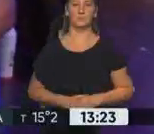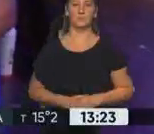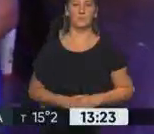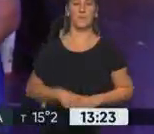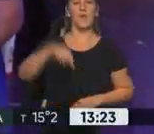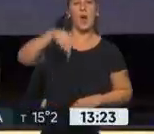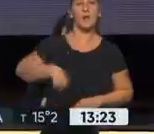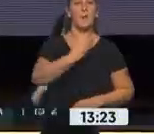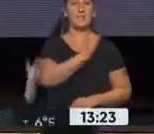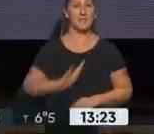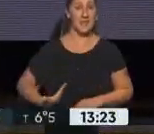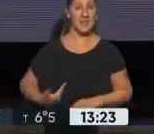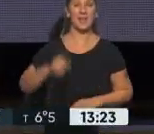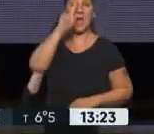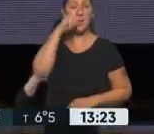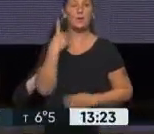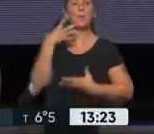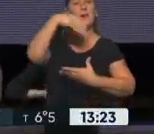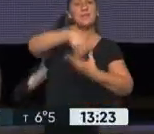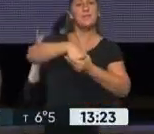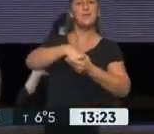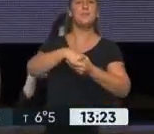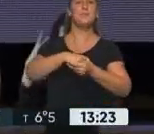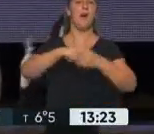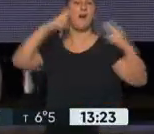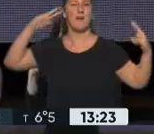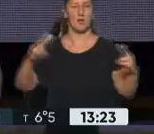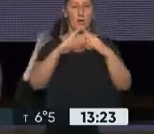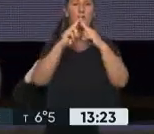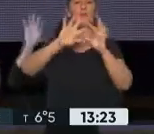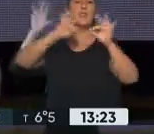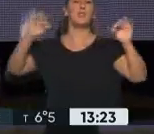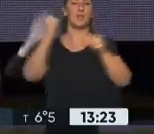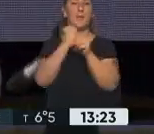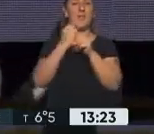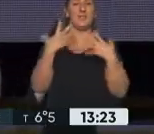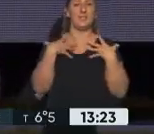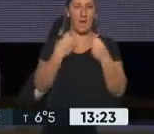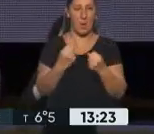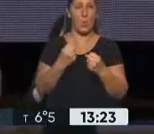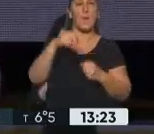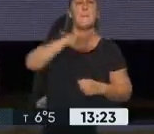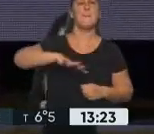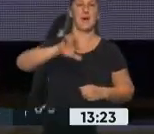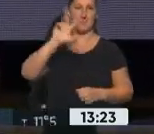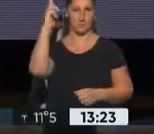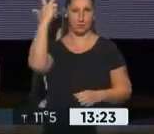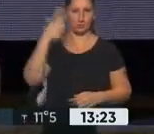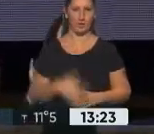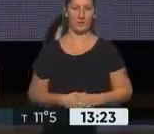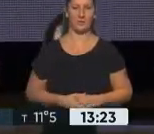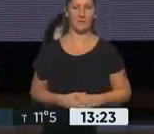Ahora, el presidente Alberto Fernández participa del Congreso de la Federación de Trabajadores de la Sanidad en Parque Norte. Para poder estar aquí